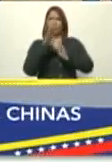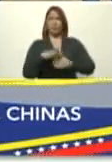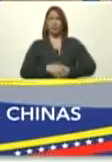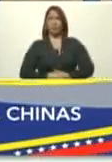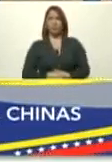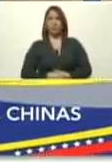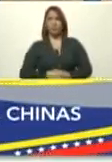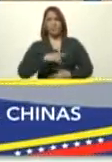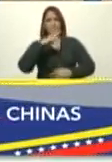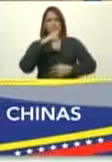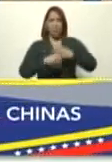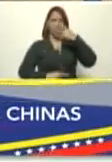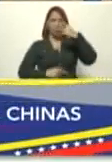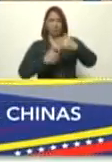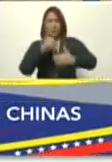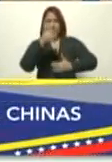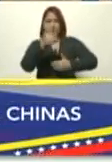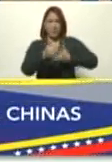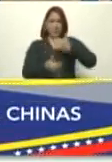del proceso